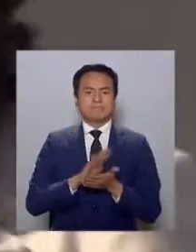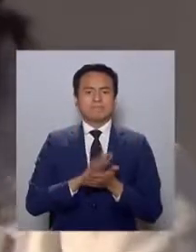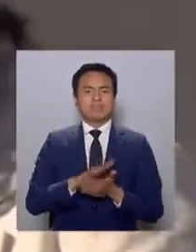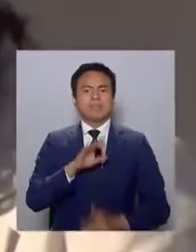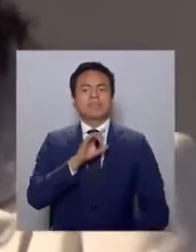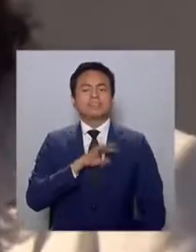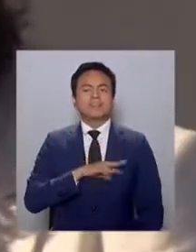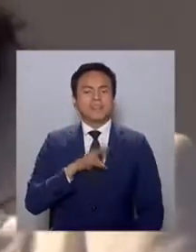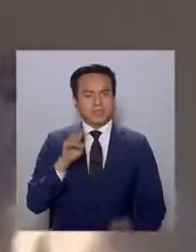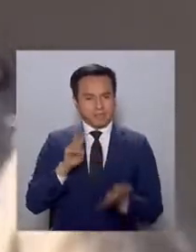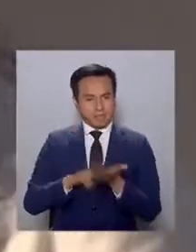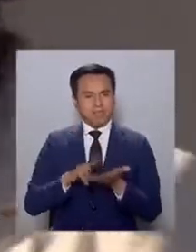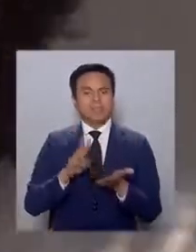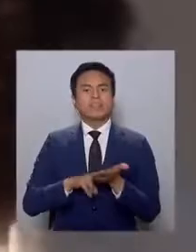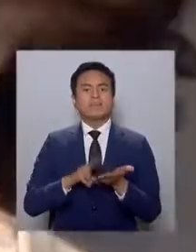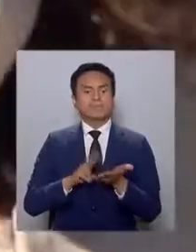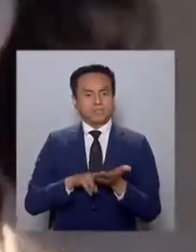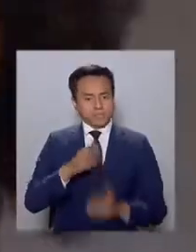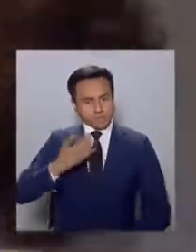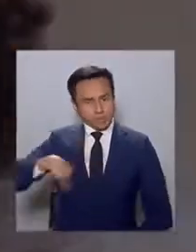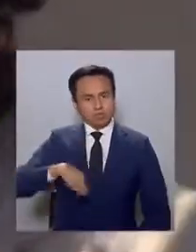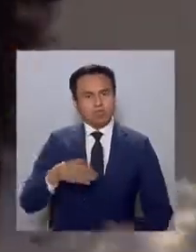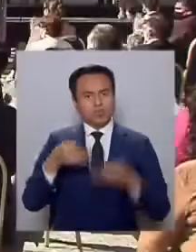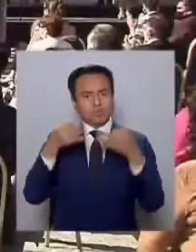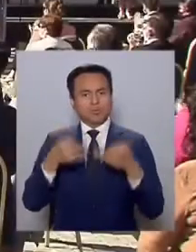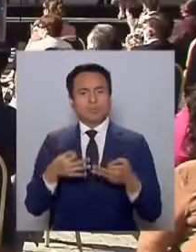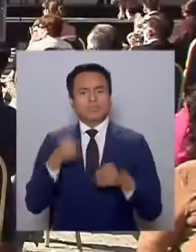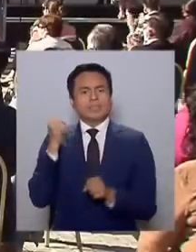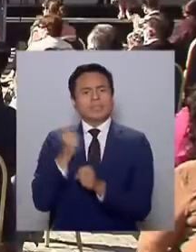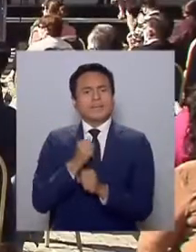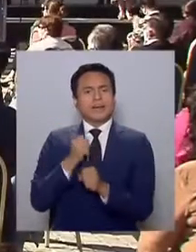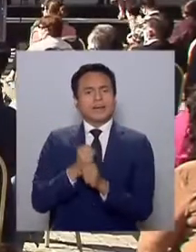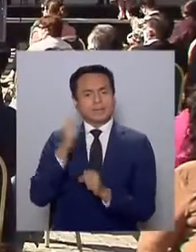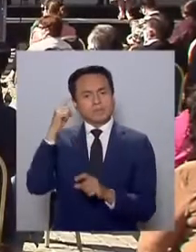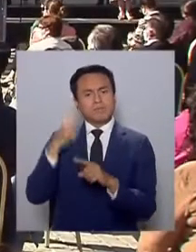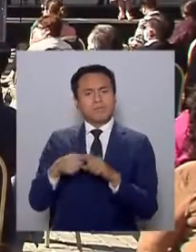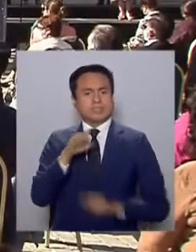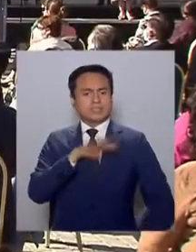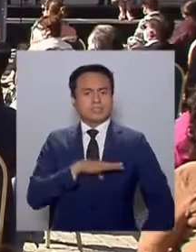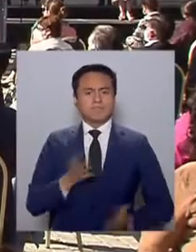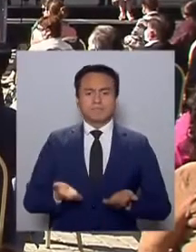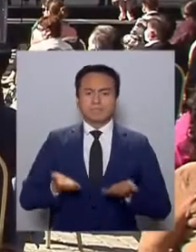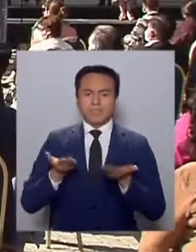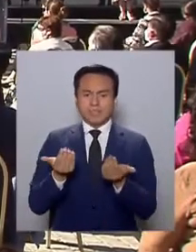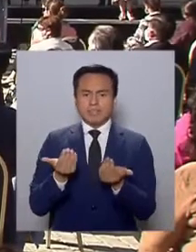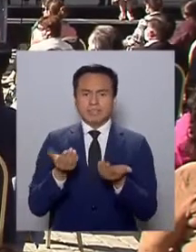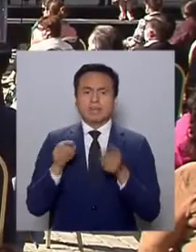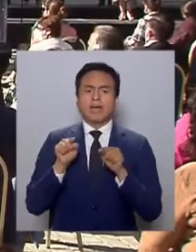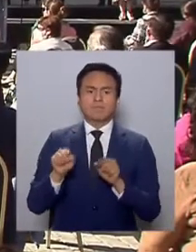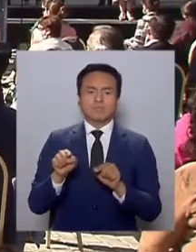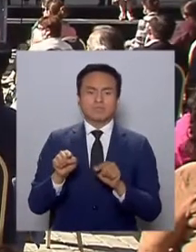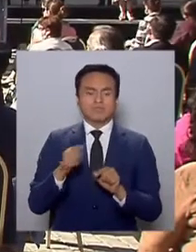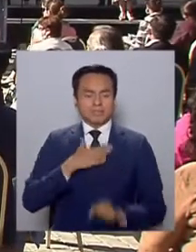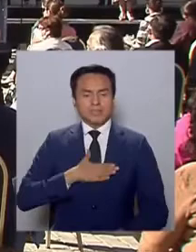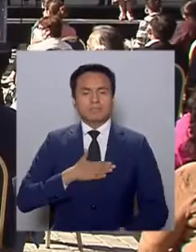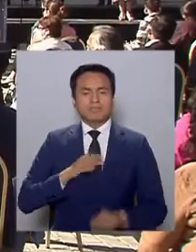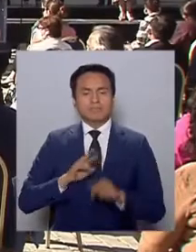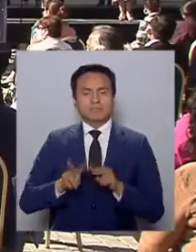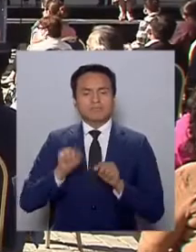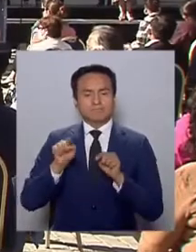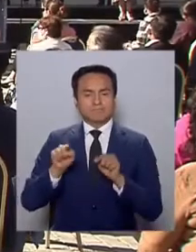Al Chile que verdaderamente somos y que trabajará por el Chile que necesitamos y queremos